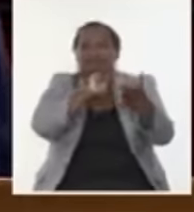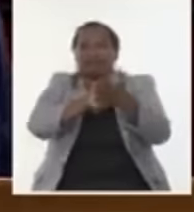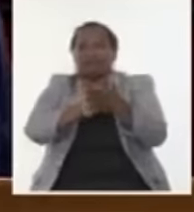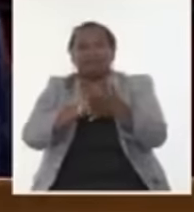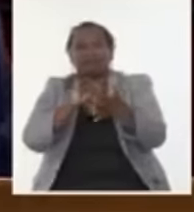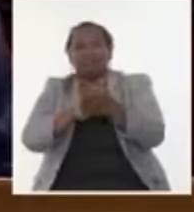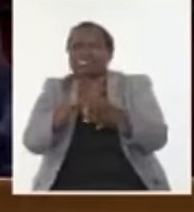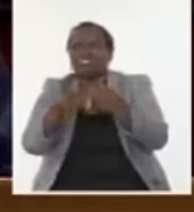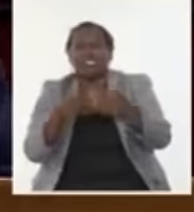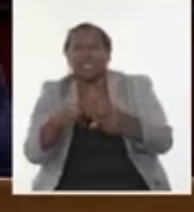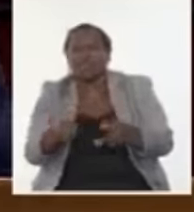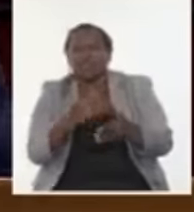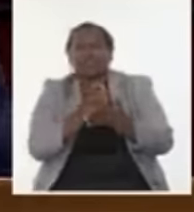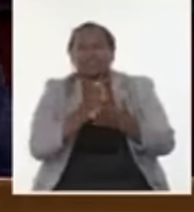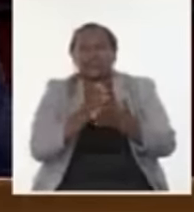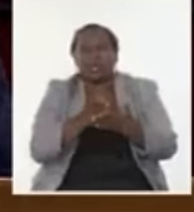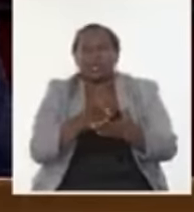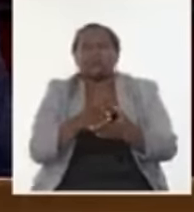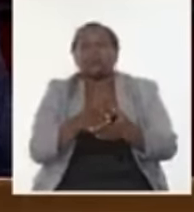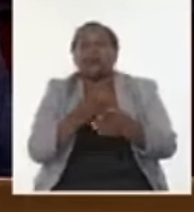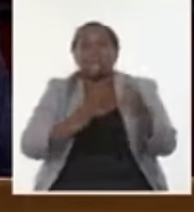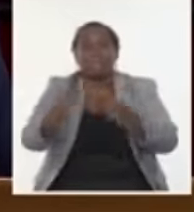prioridad, vincularlos.